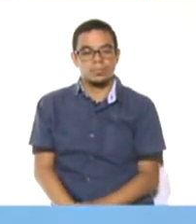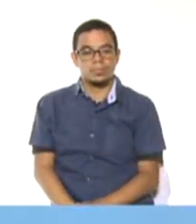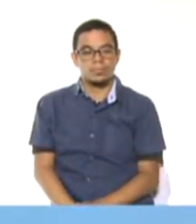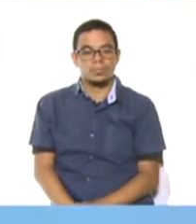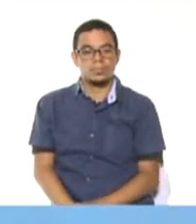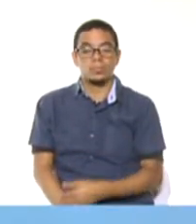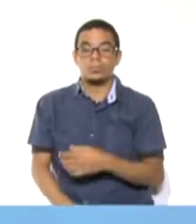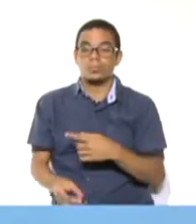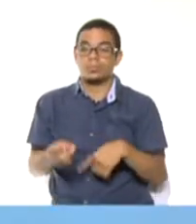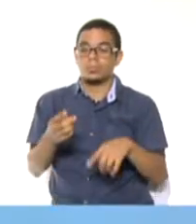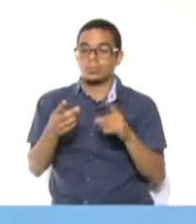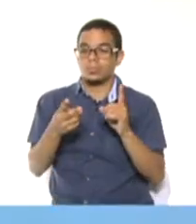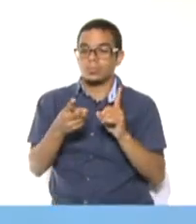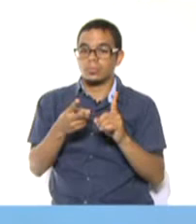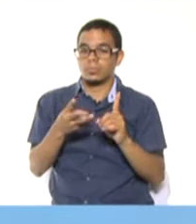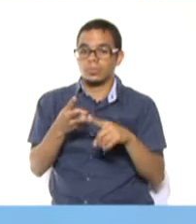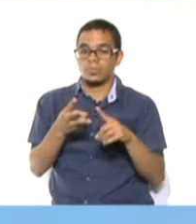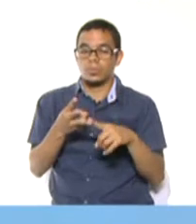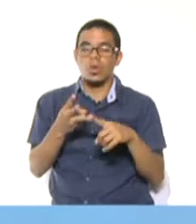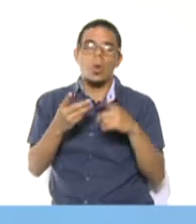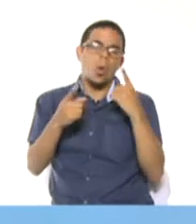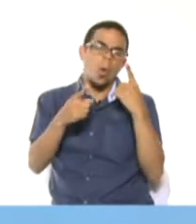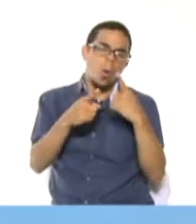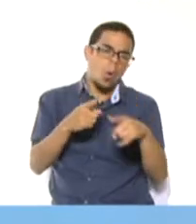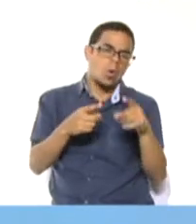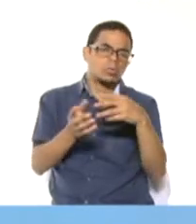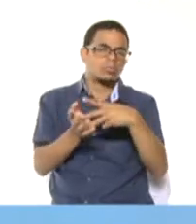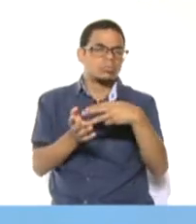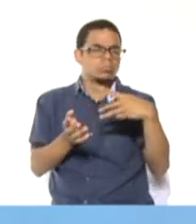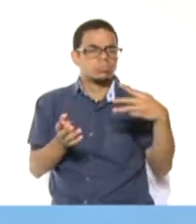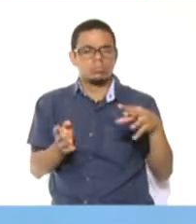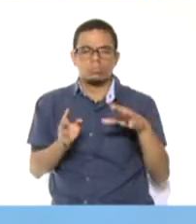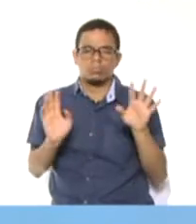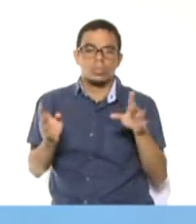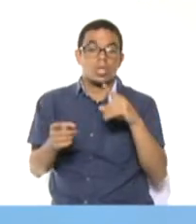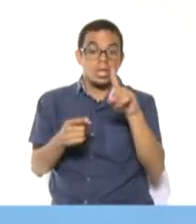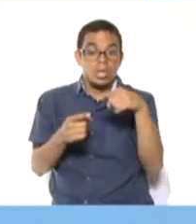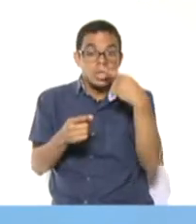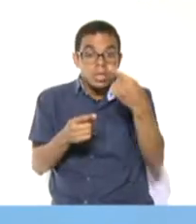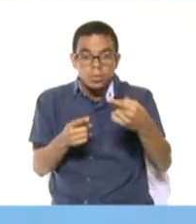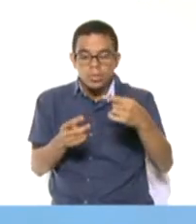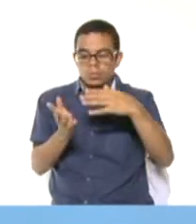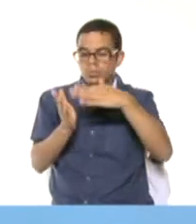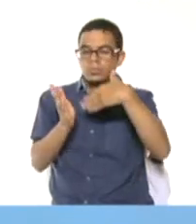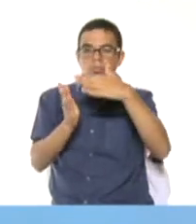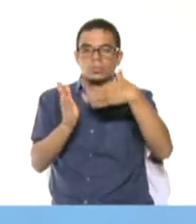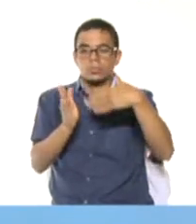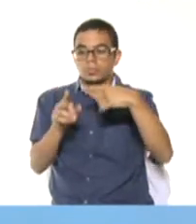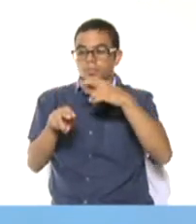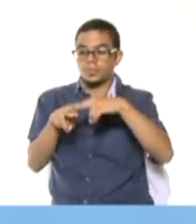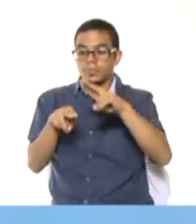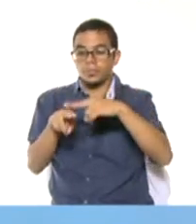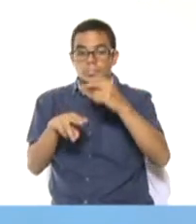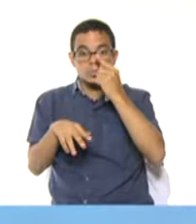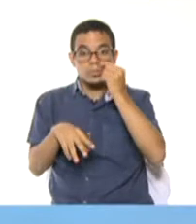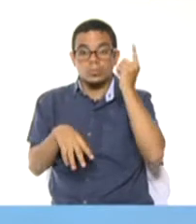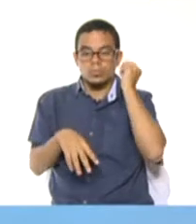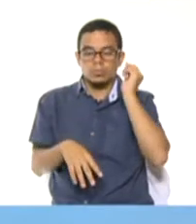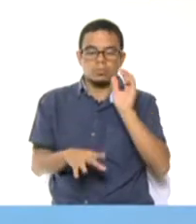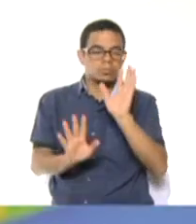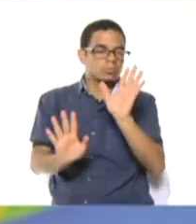Recordemos que también podemos hacerlo con otra forma de pasta y luego podemos pintar con el color que la niña o niño